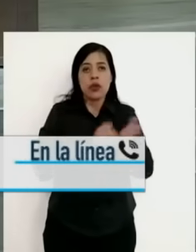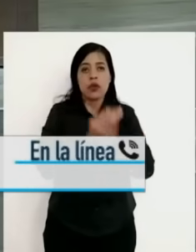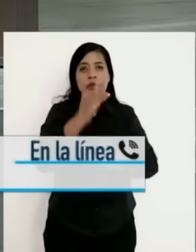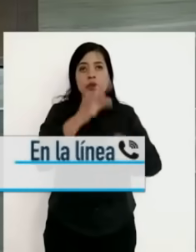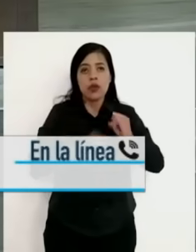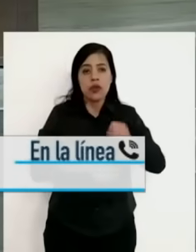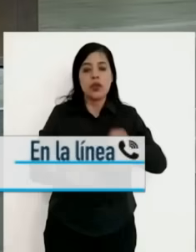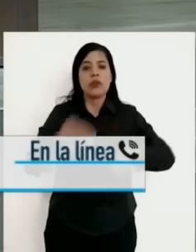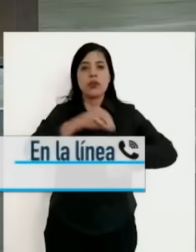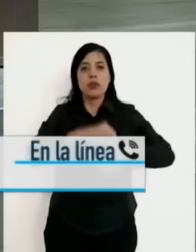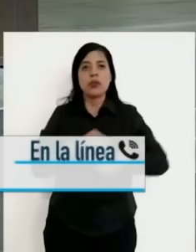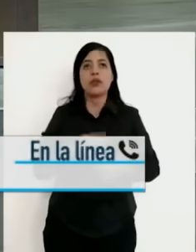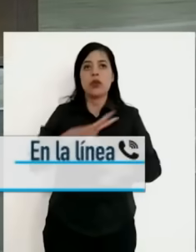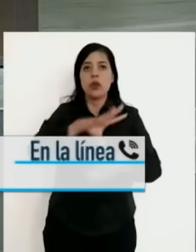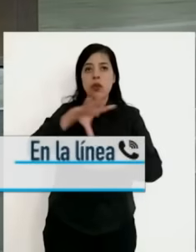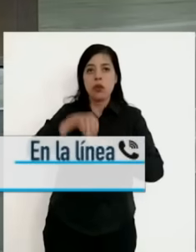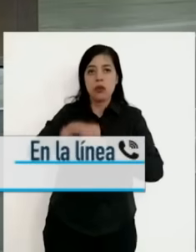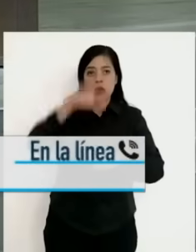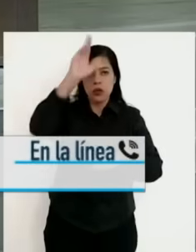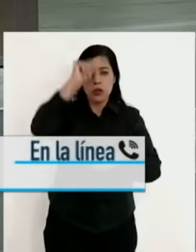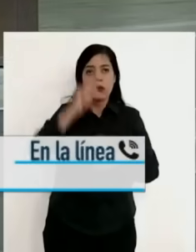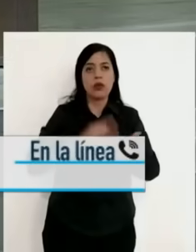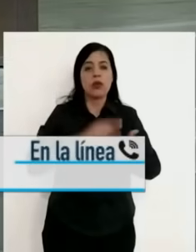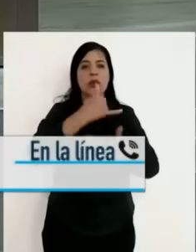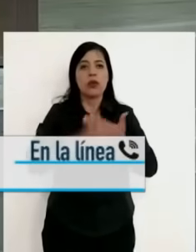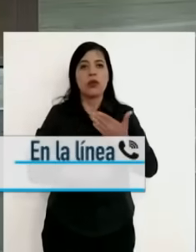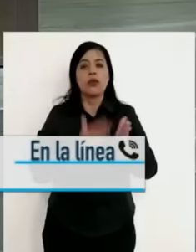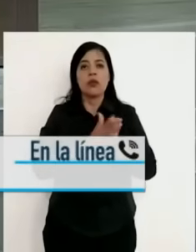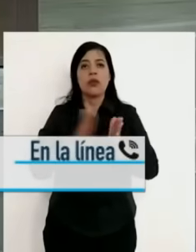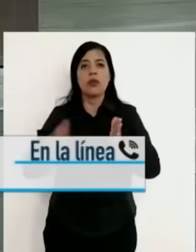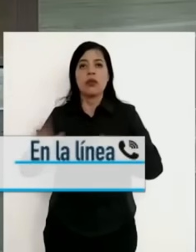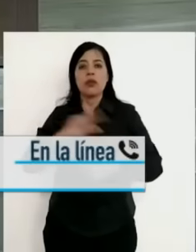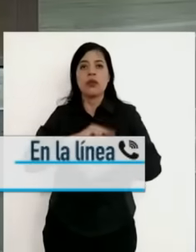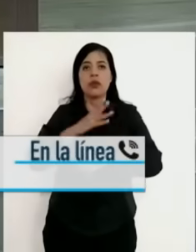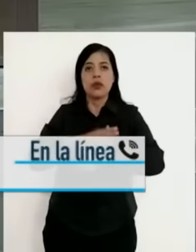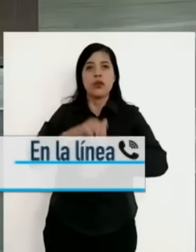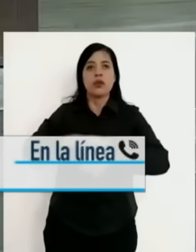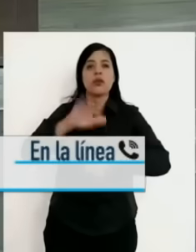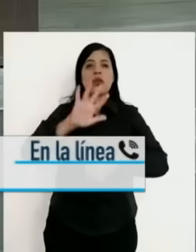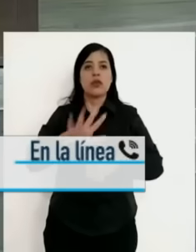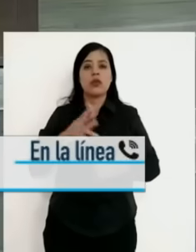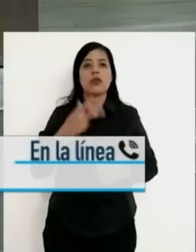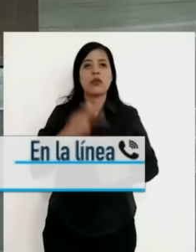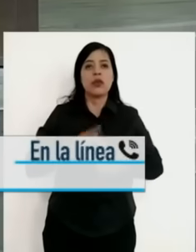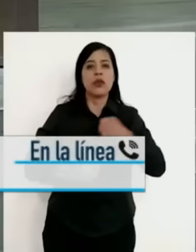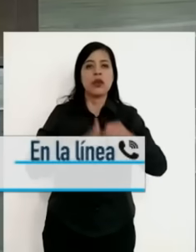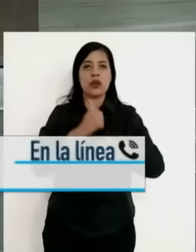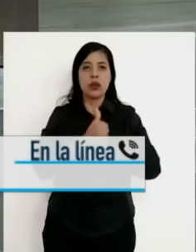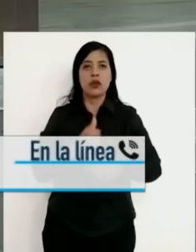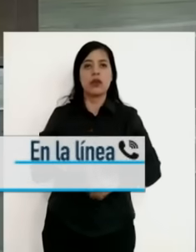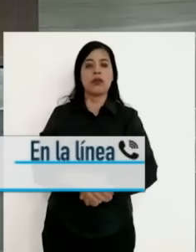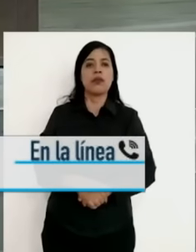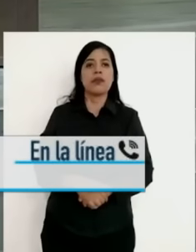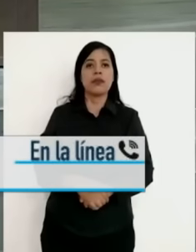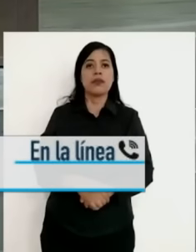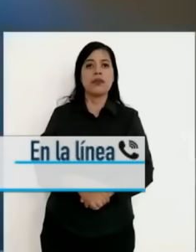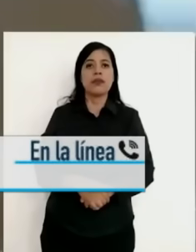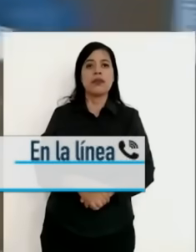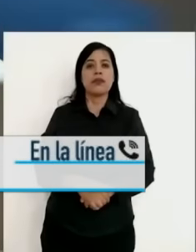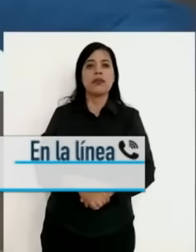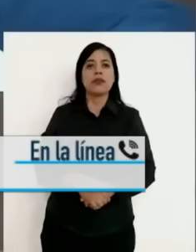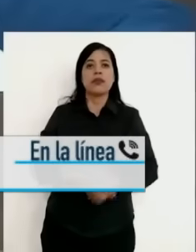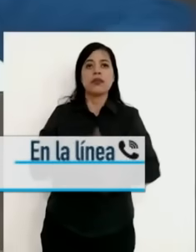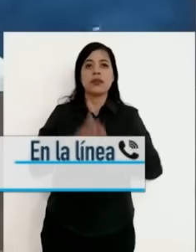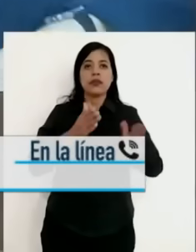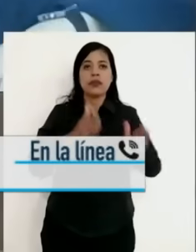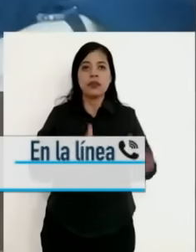la hora de la sesión, hay duda si en verdad no acudieron los integrantes. A ver, Hernán, perdón ahí, pero una cosa es a la hora que imprimes